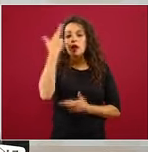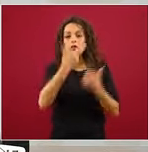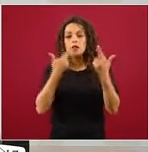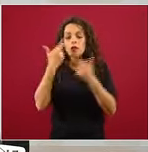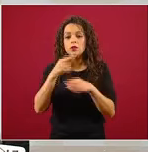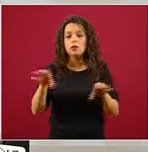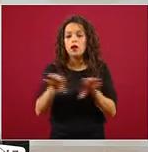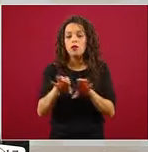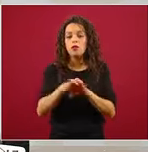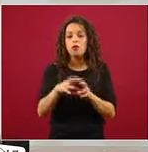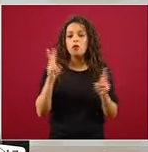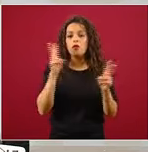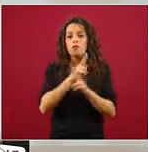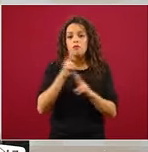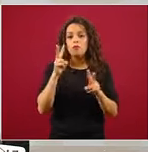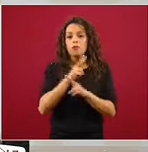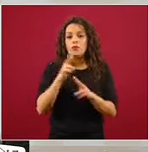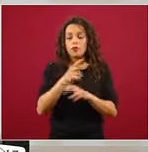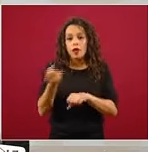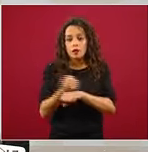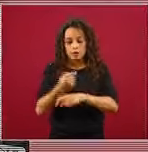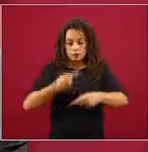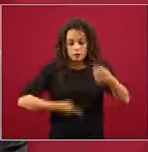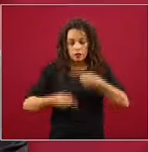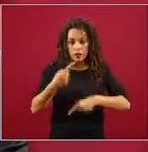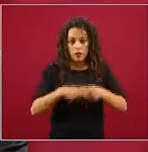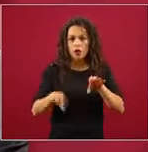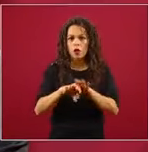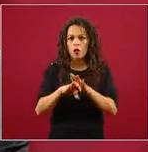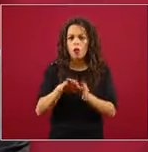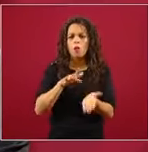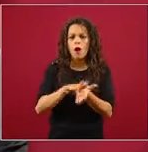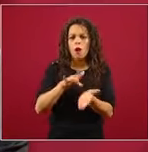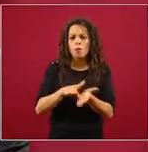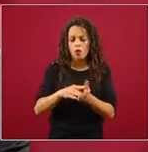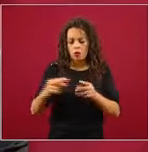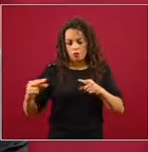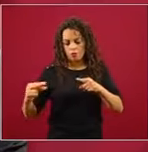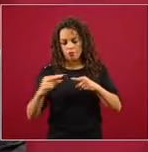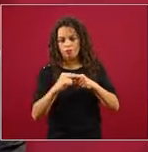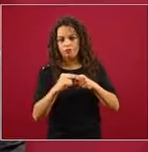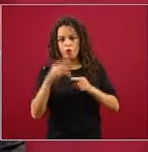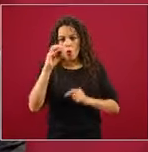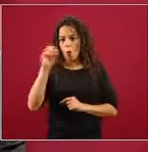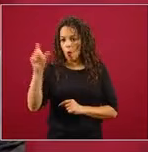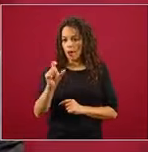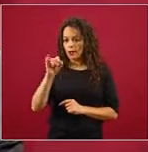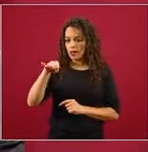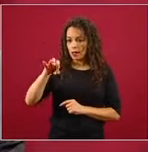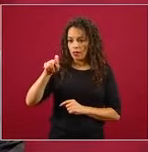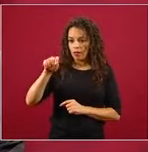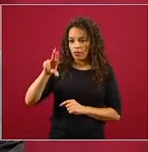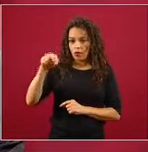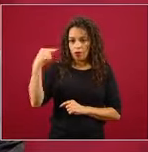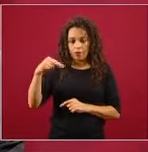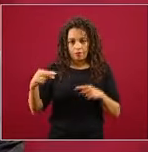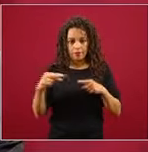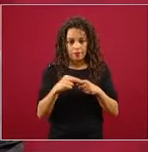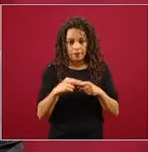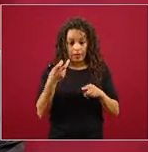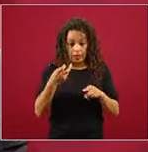a través del uso de oxímetros de pulso. Este es uno de los indicadores sensibles de que pudiera estarse complicando la enfermedad